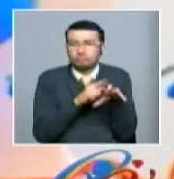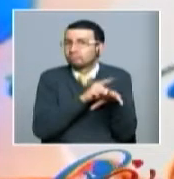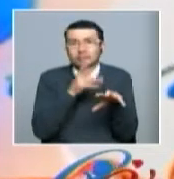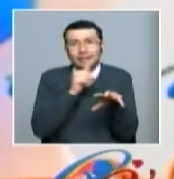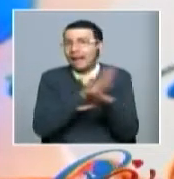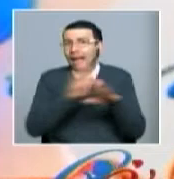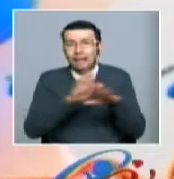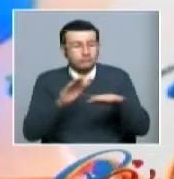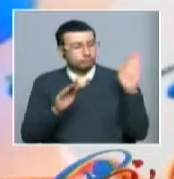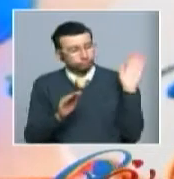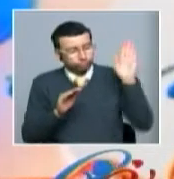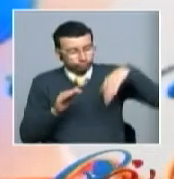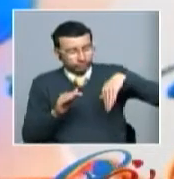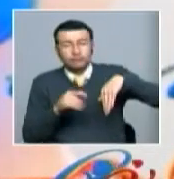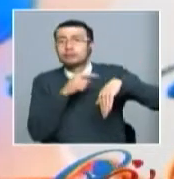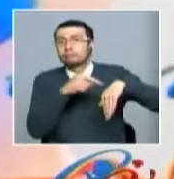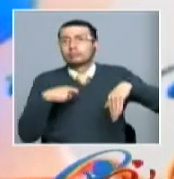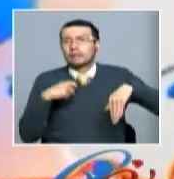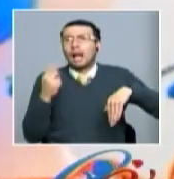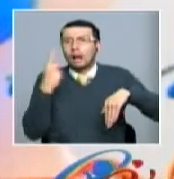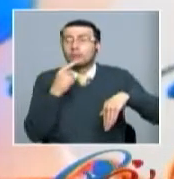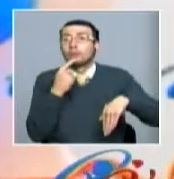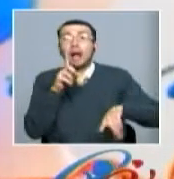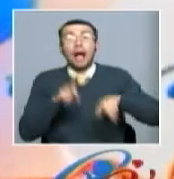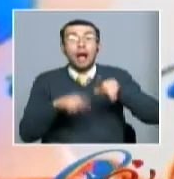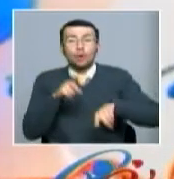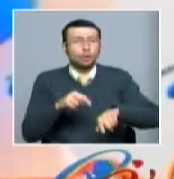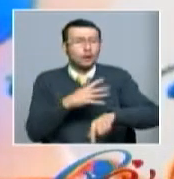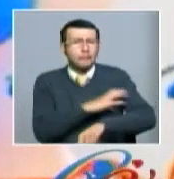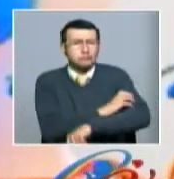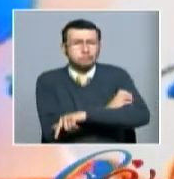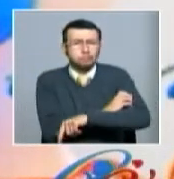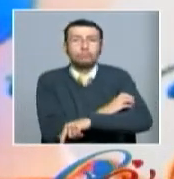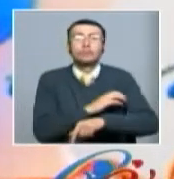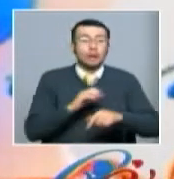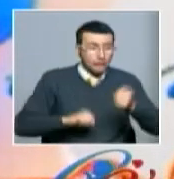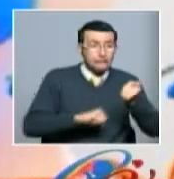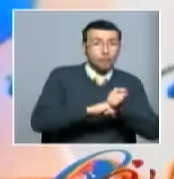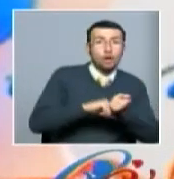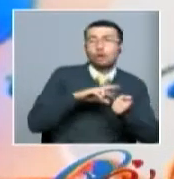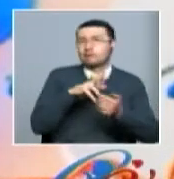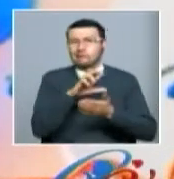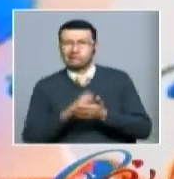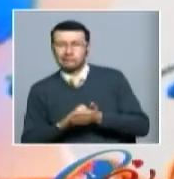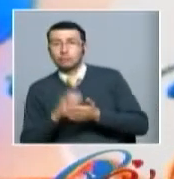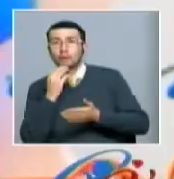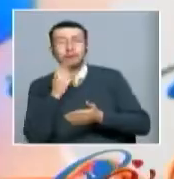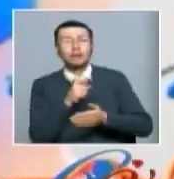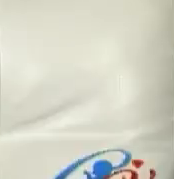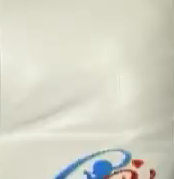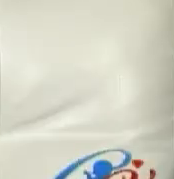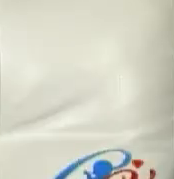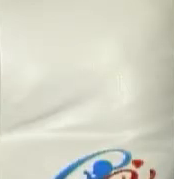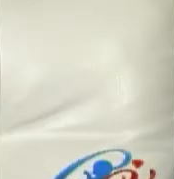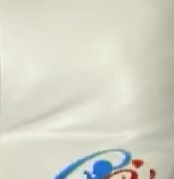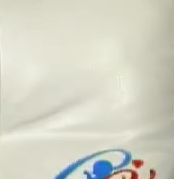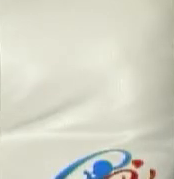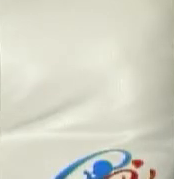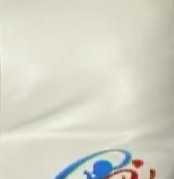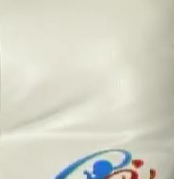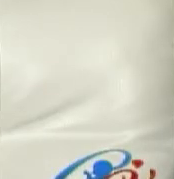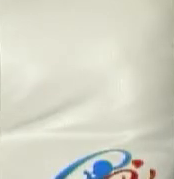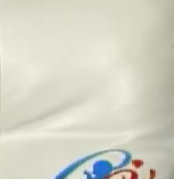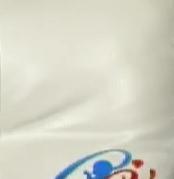acciones musculares hay que entender lo que se llama músculos agonistas y antagonistas. Músculos agonistas son los que concurren a la misma